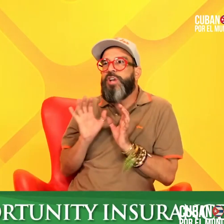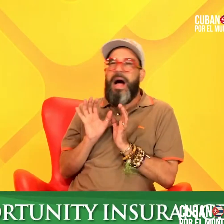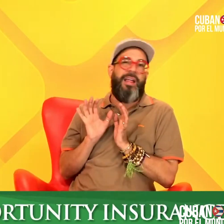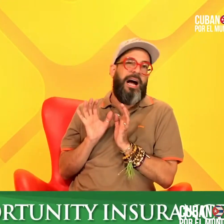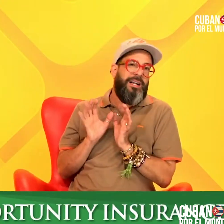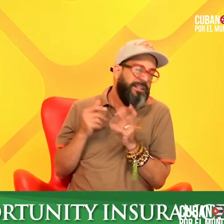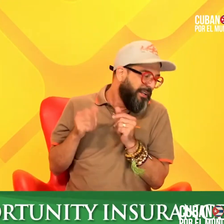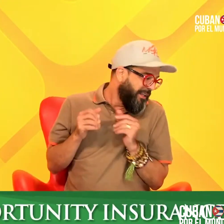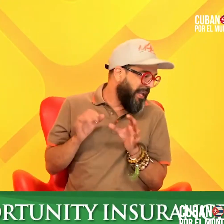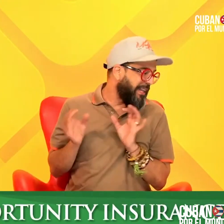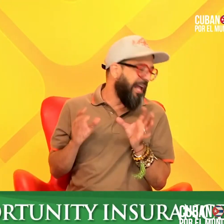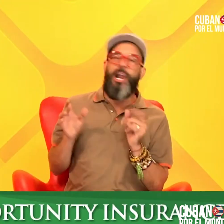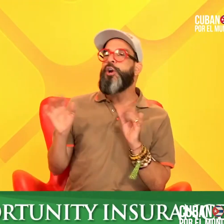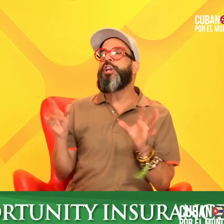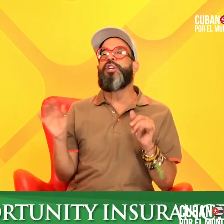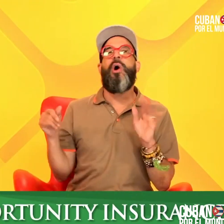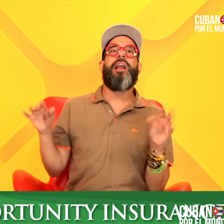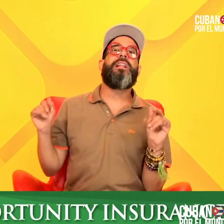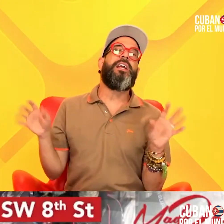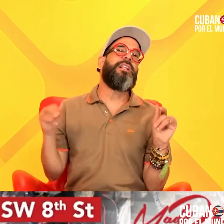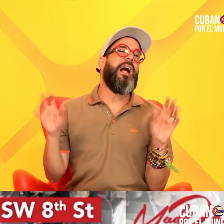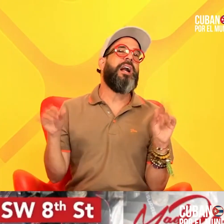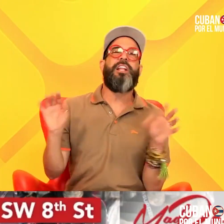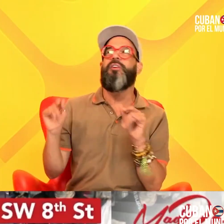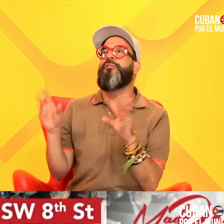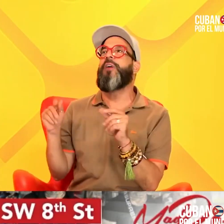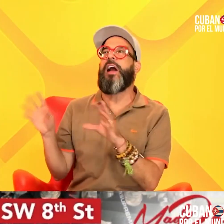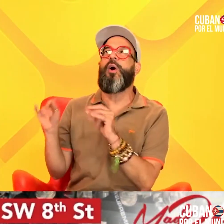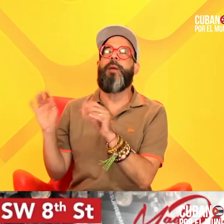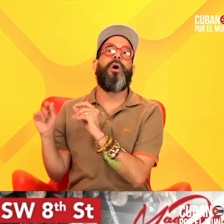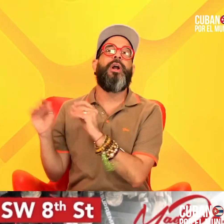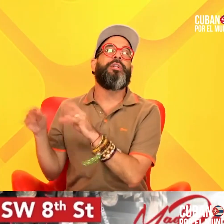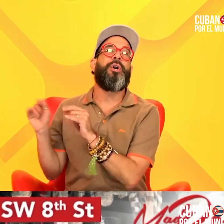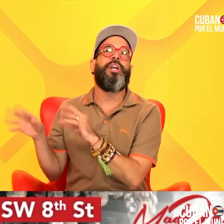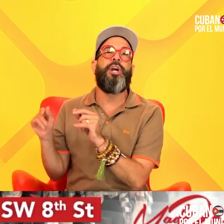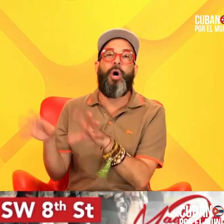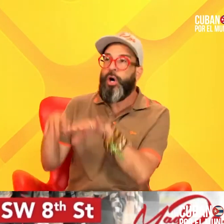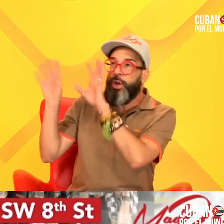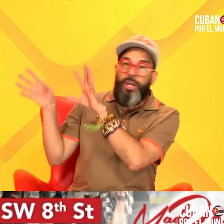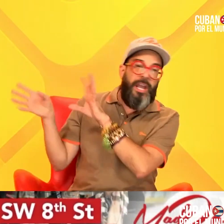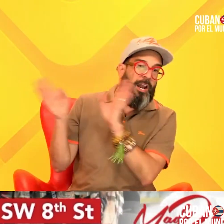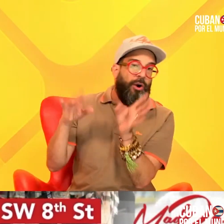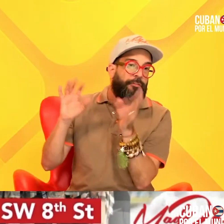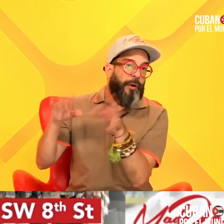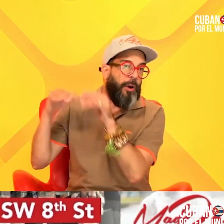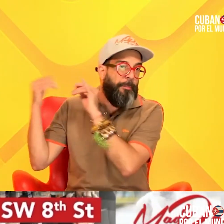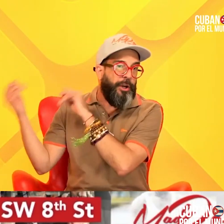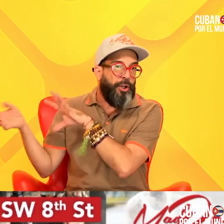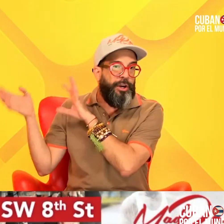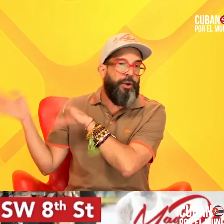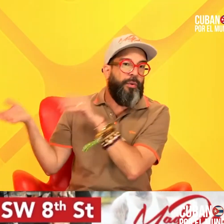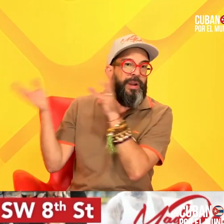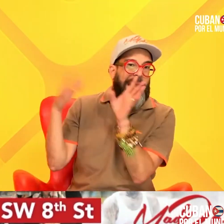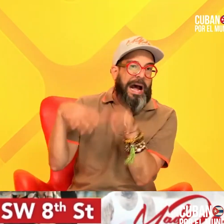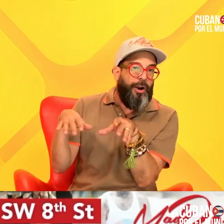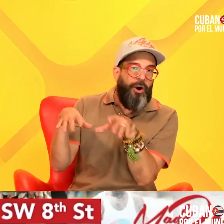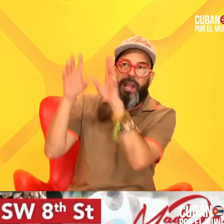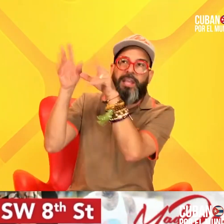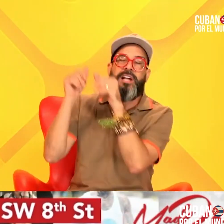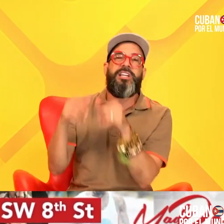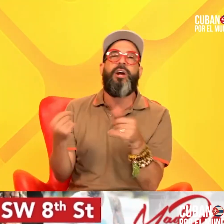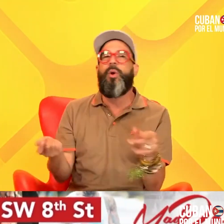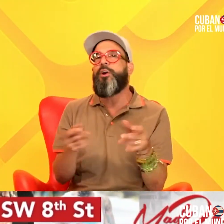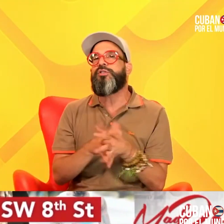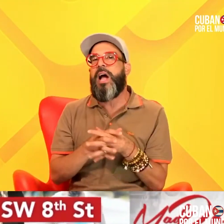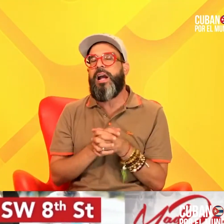excusada detrás de los niños artistas que triunfaron en Puerto Rico y en lo que fueron a Puerto Rico y mira